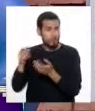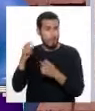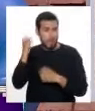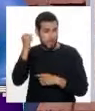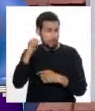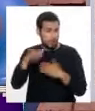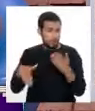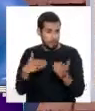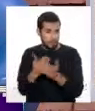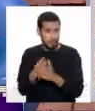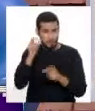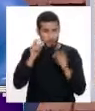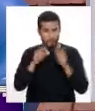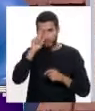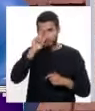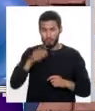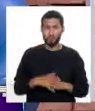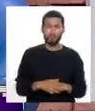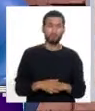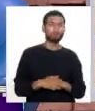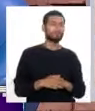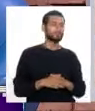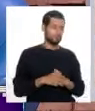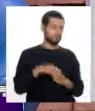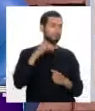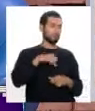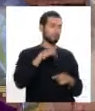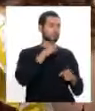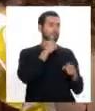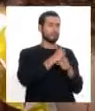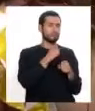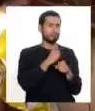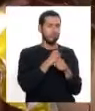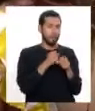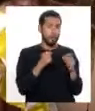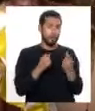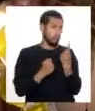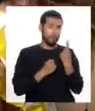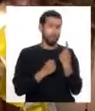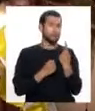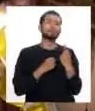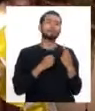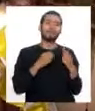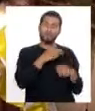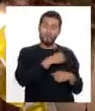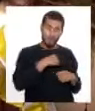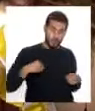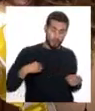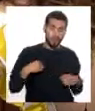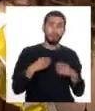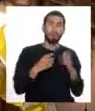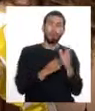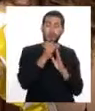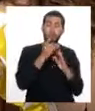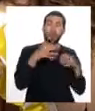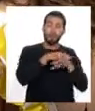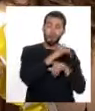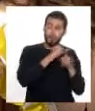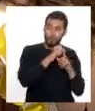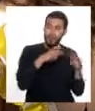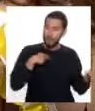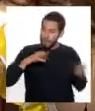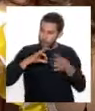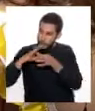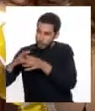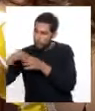derechos que todos peruanos tienen. Cierto, este es un trabajo articulado, no lo hacemos solos, el MIDIS articula también en base a la Política Nacional de